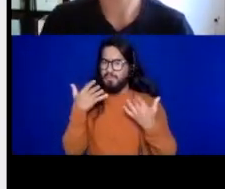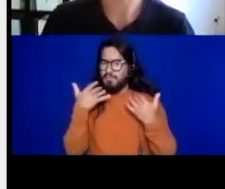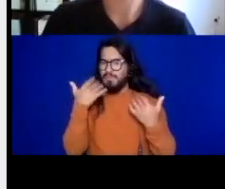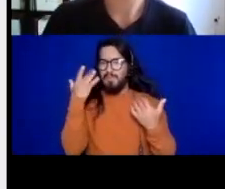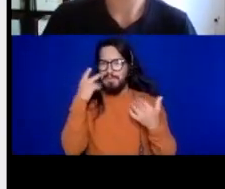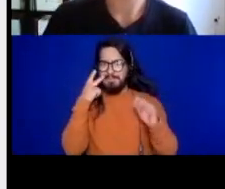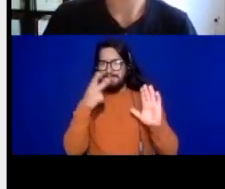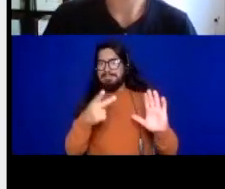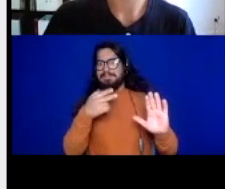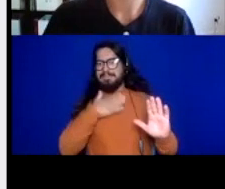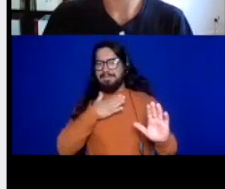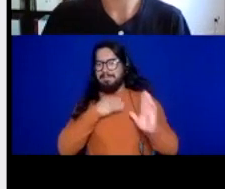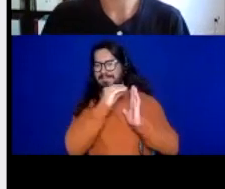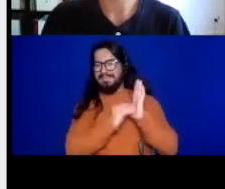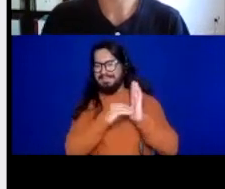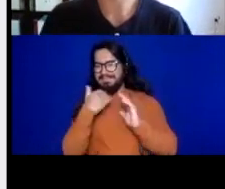Creo que si hago eso va a mostrar